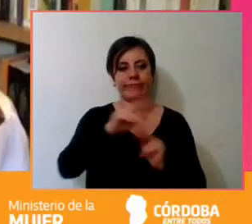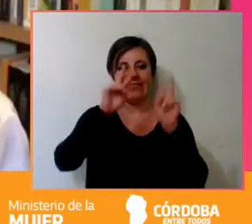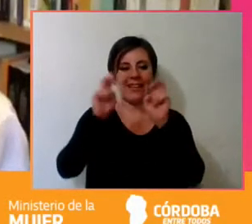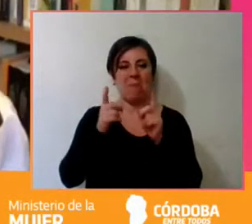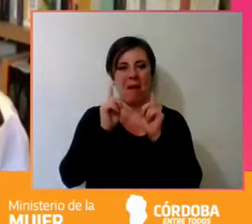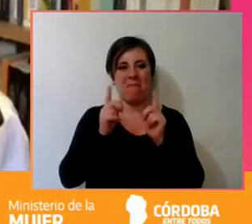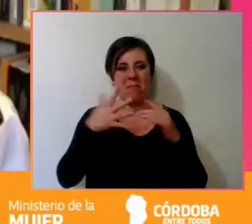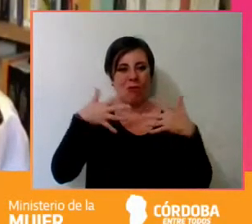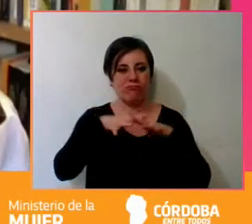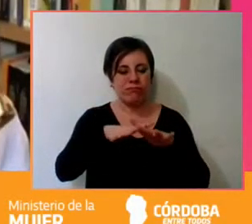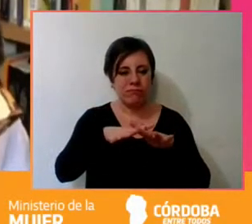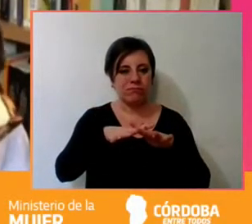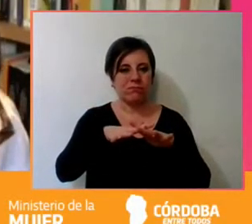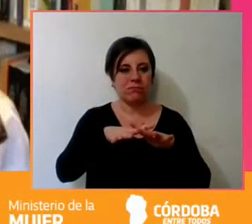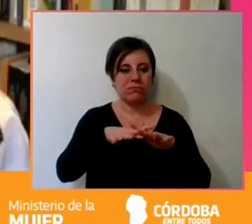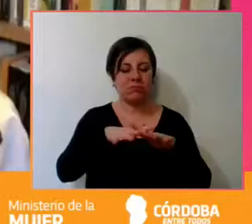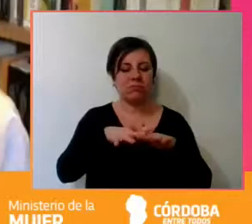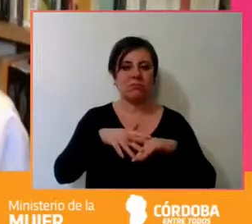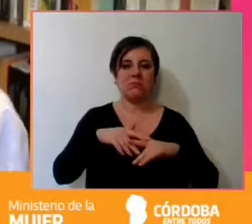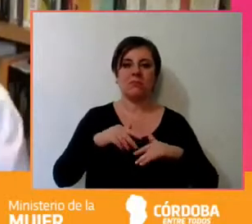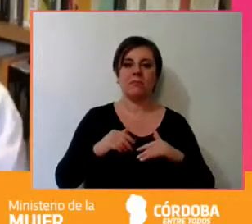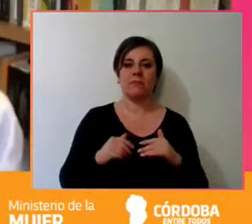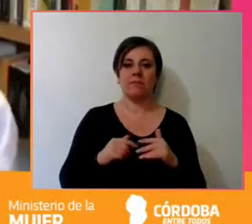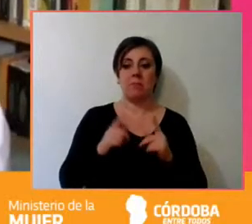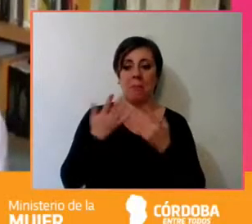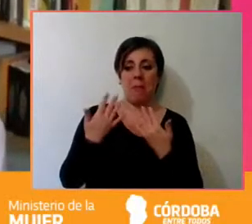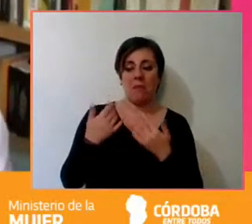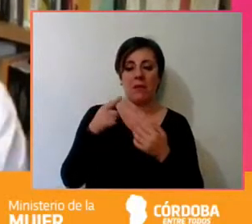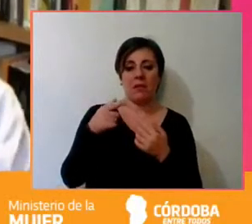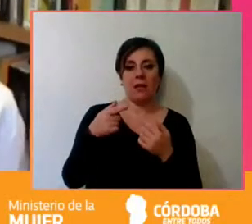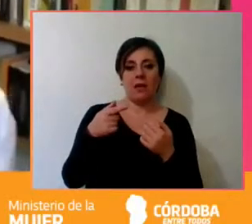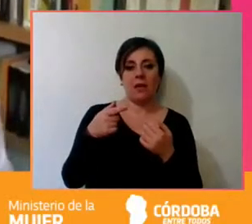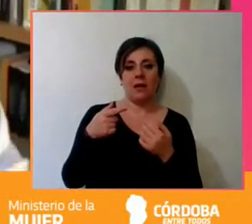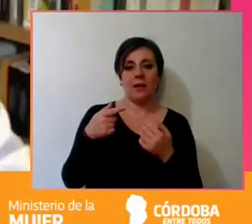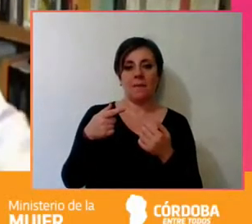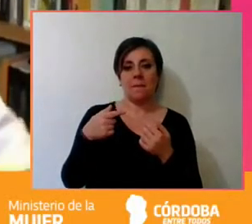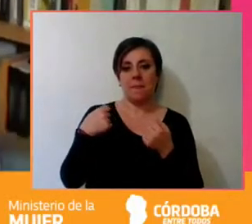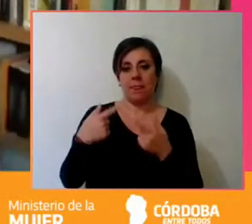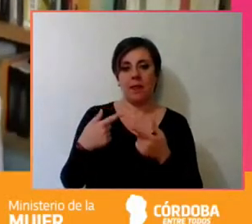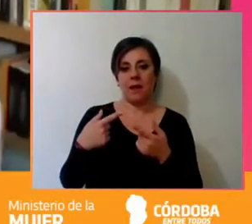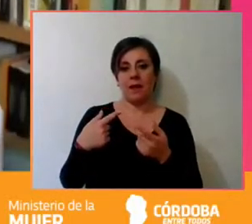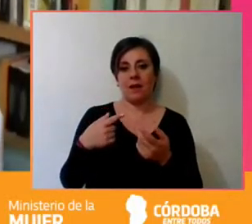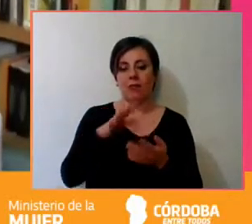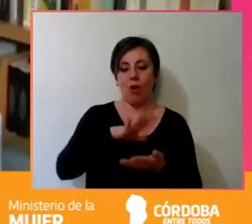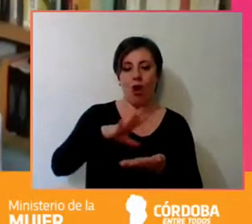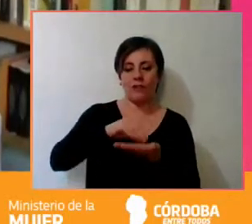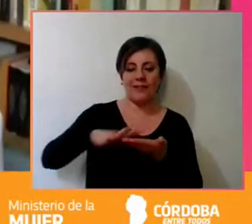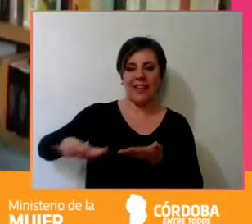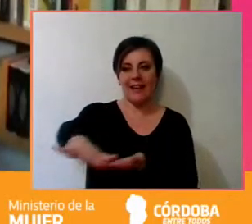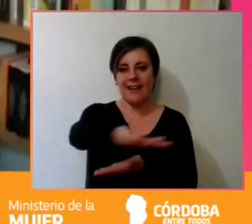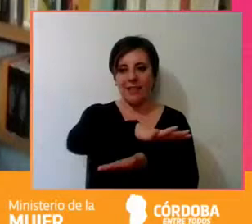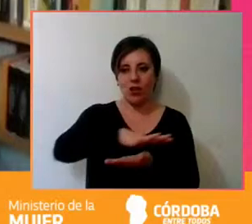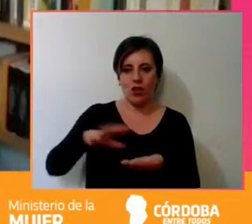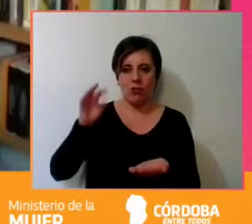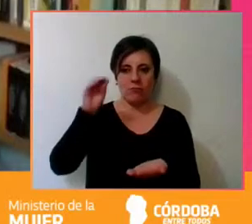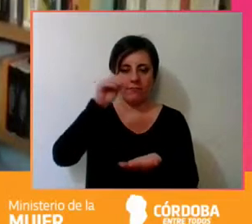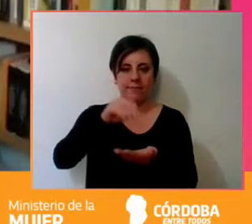hablaba Alejandra, permiten mucho poner en el territorio todos